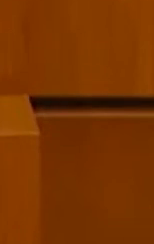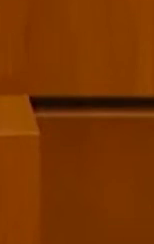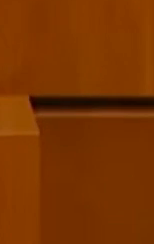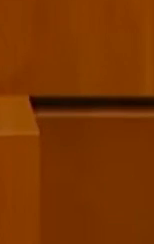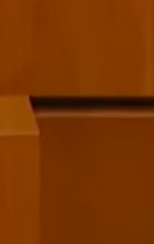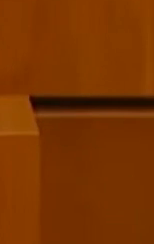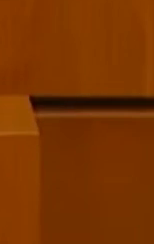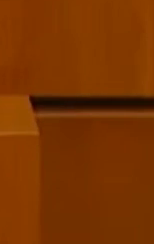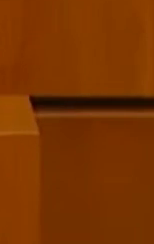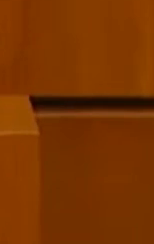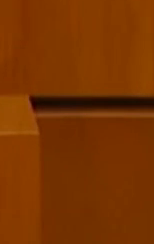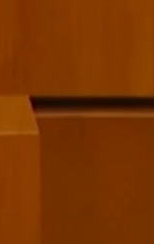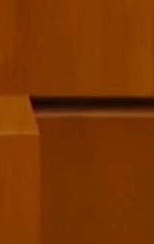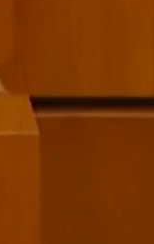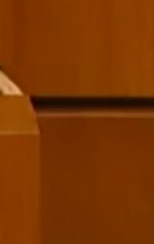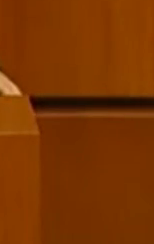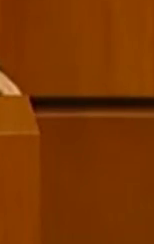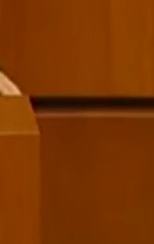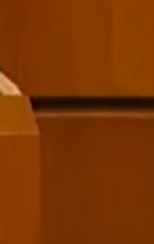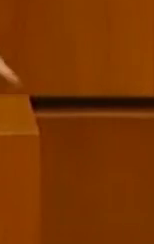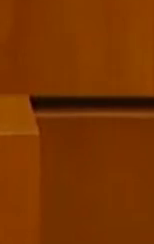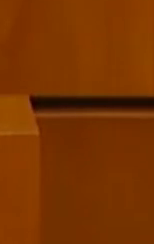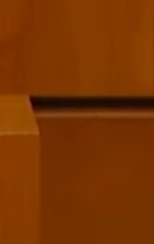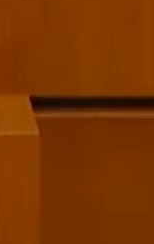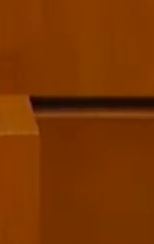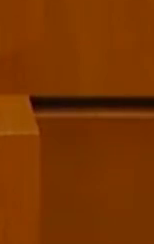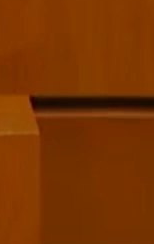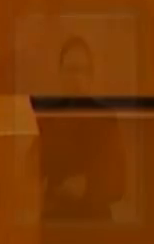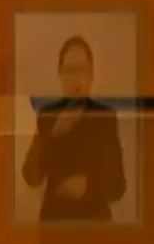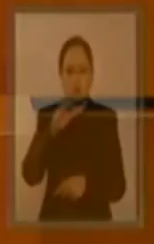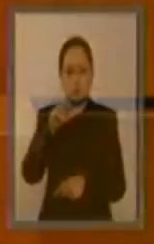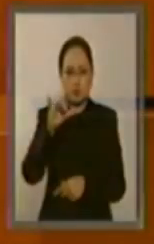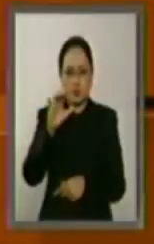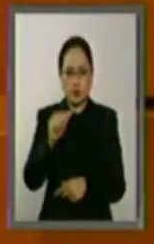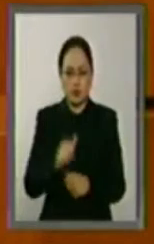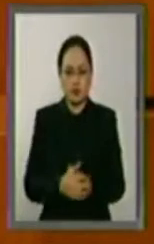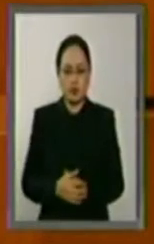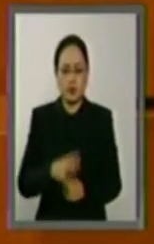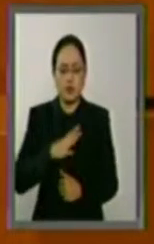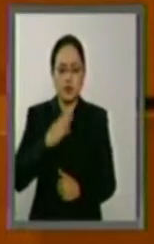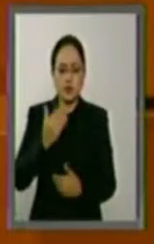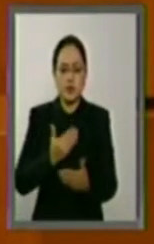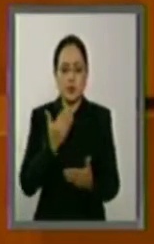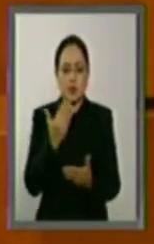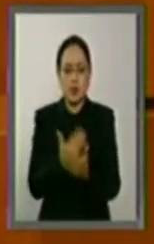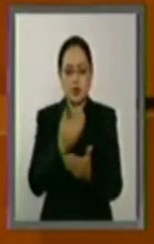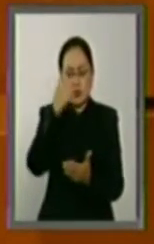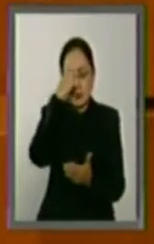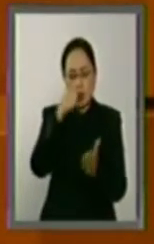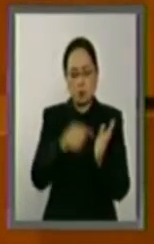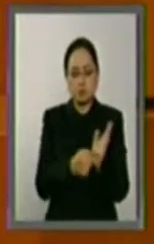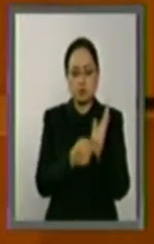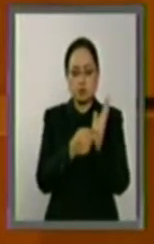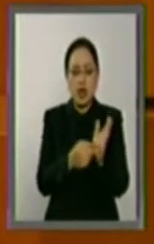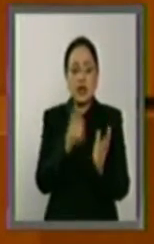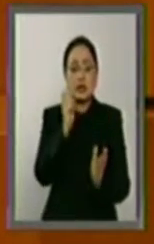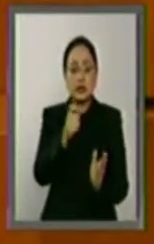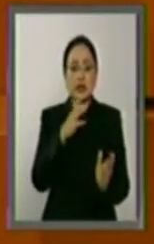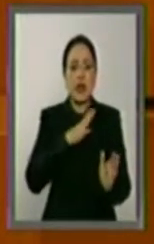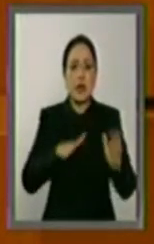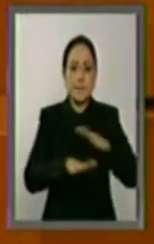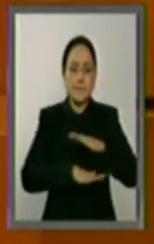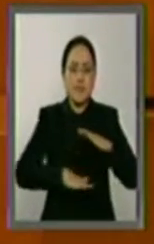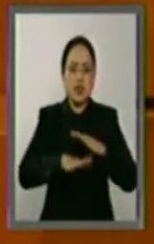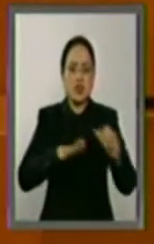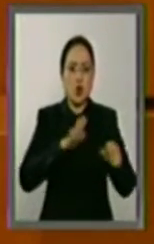de la Ley Orgánica de la Administración Pública. La propuesta a ratificar se sustenta en la